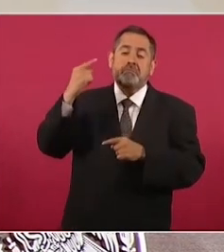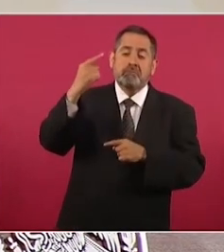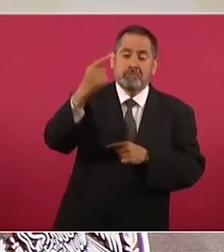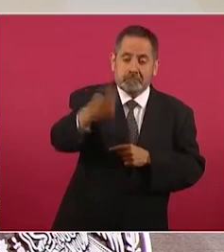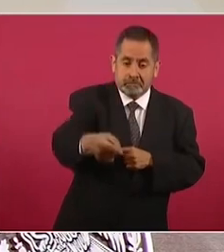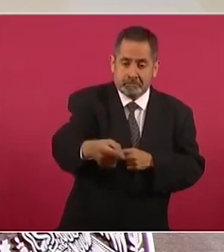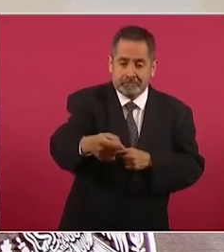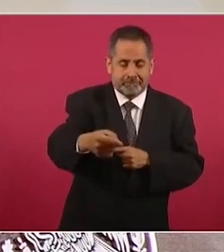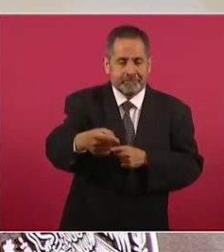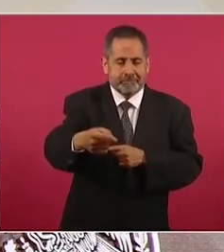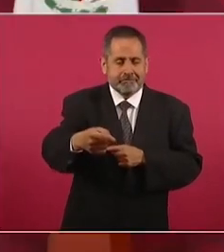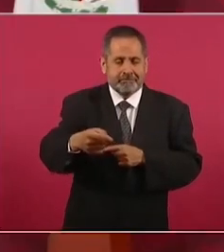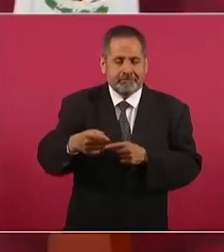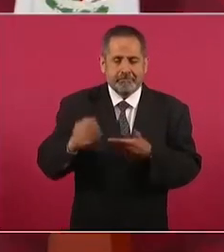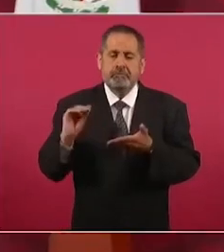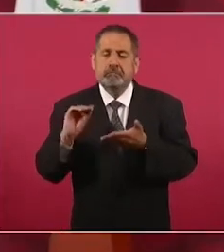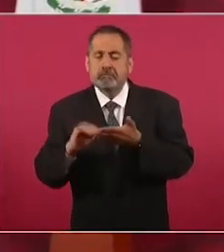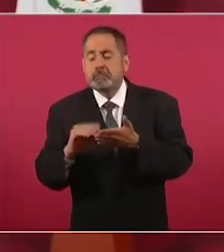noticia falsa.